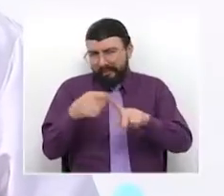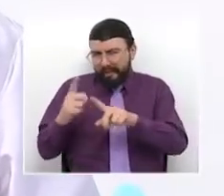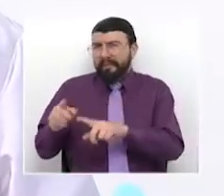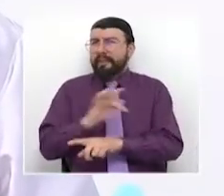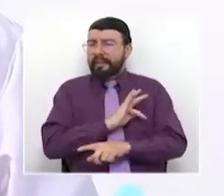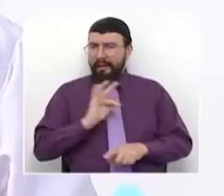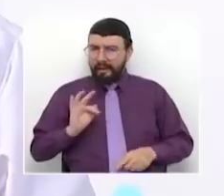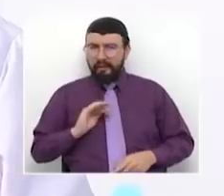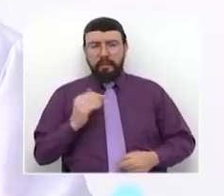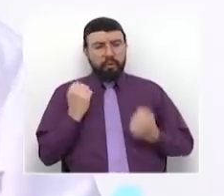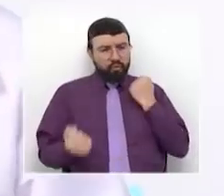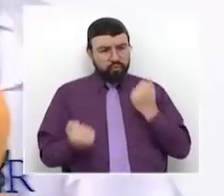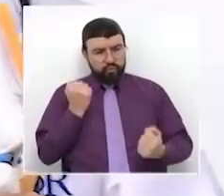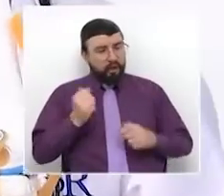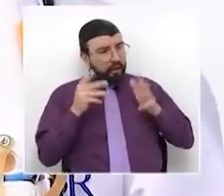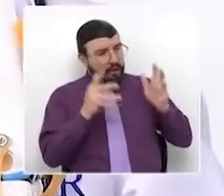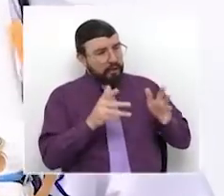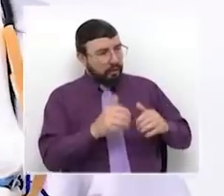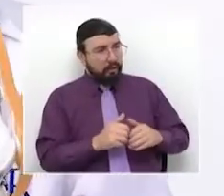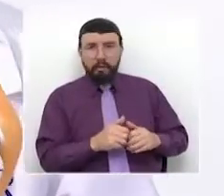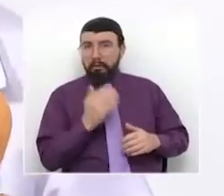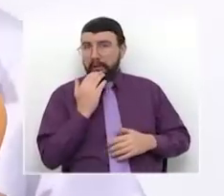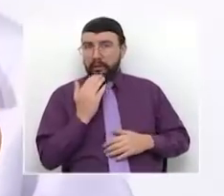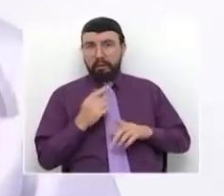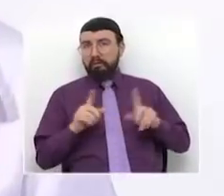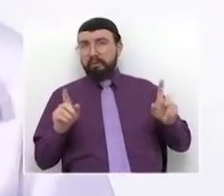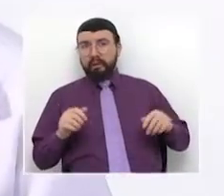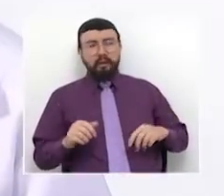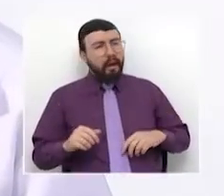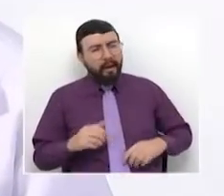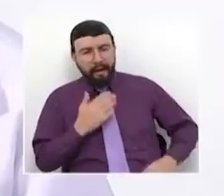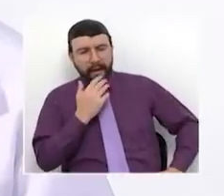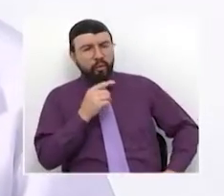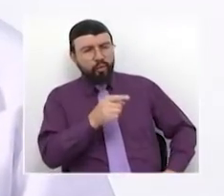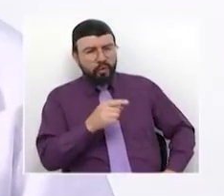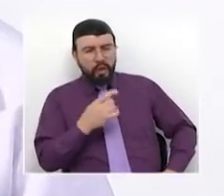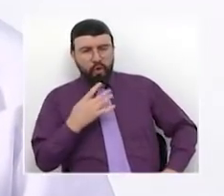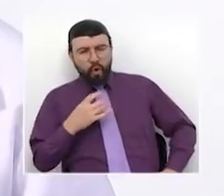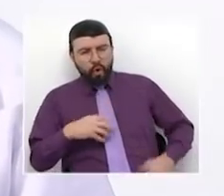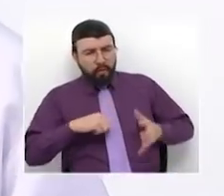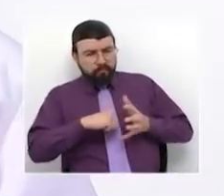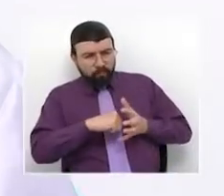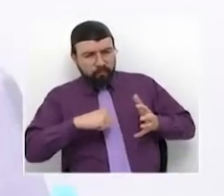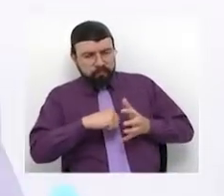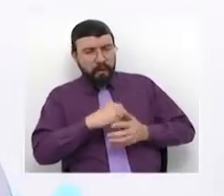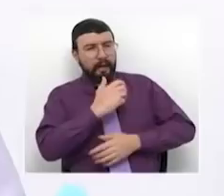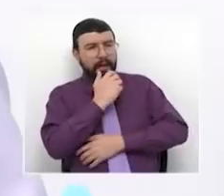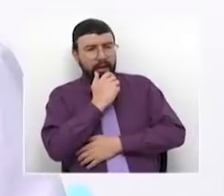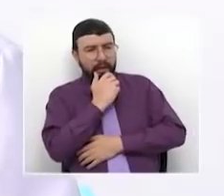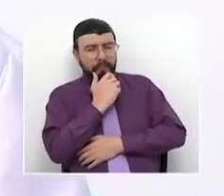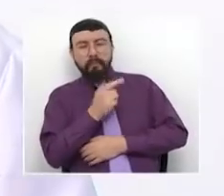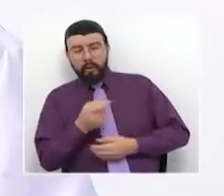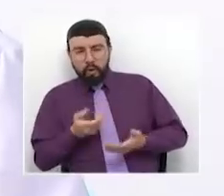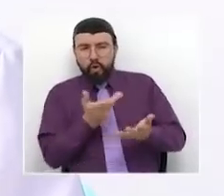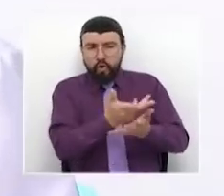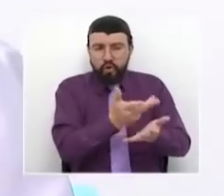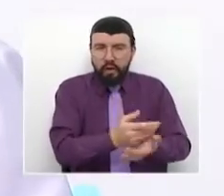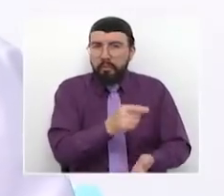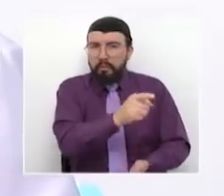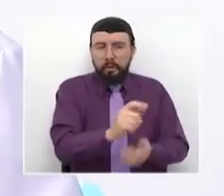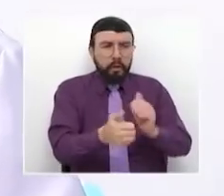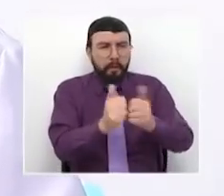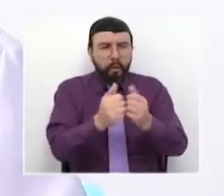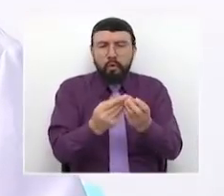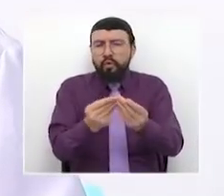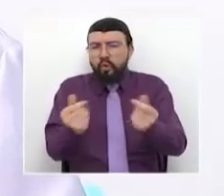educación física. Yo le puedo poner a él una rutina de actividad física y por eso nosotros nuestros parques de la salud siempre